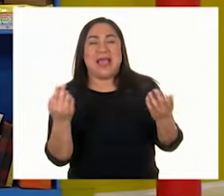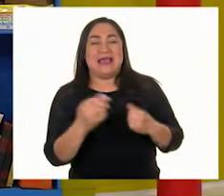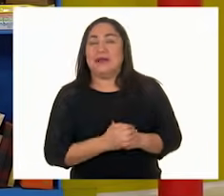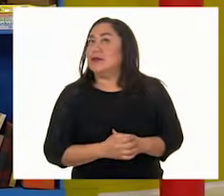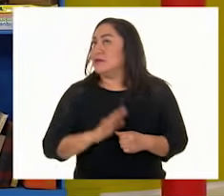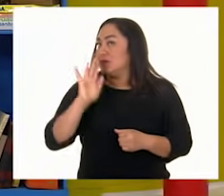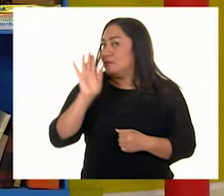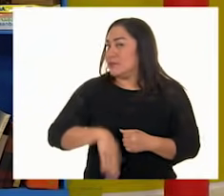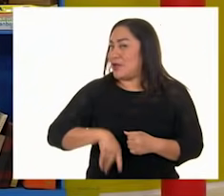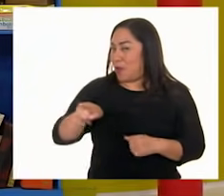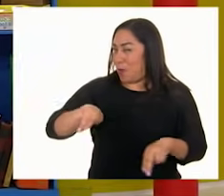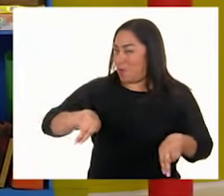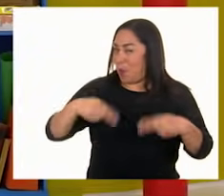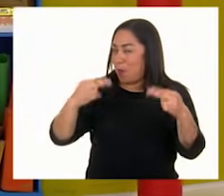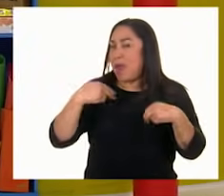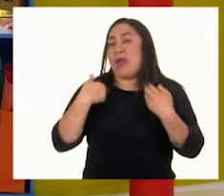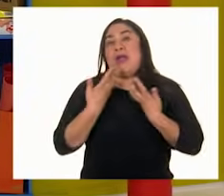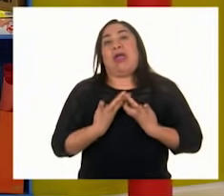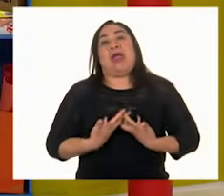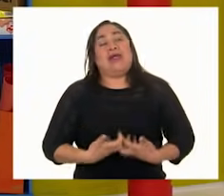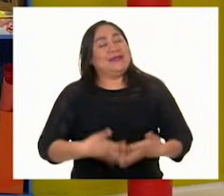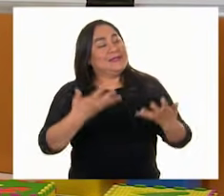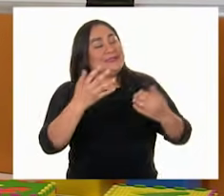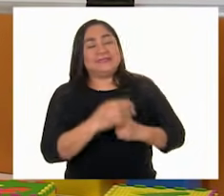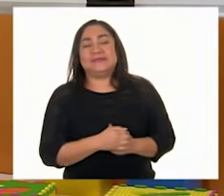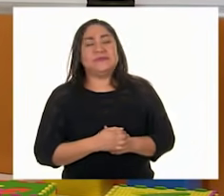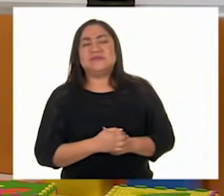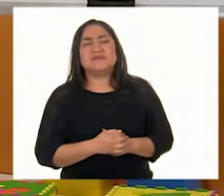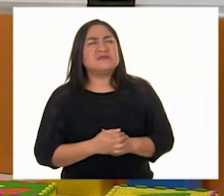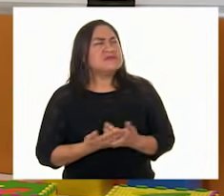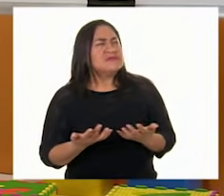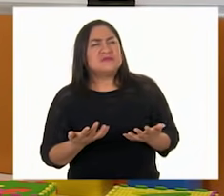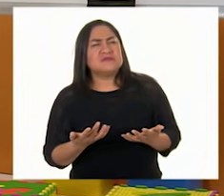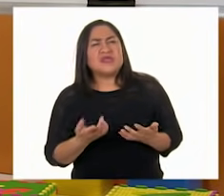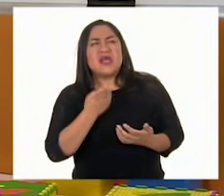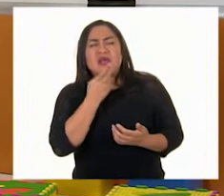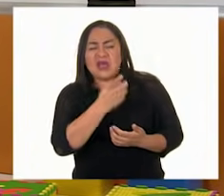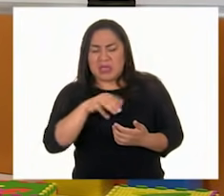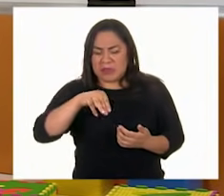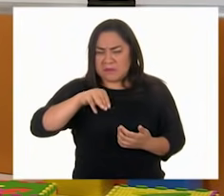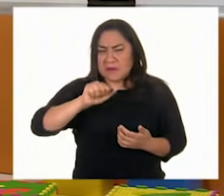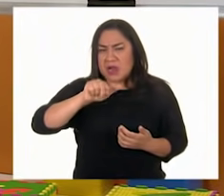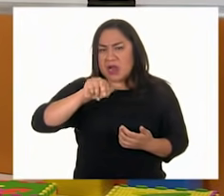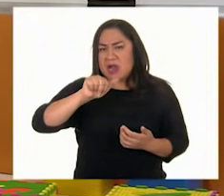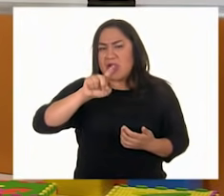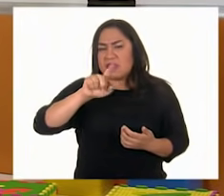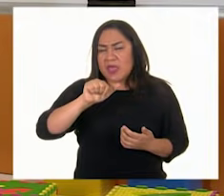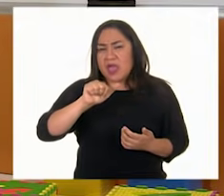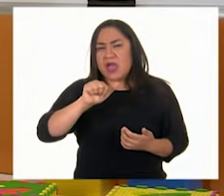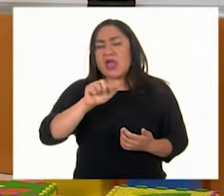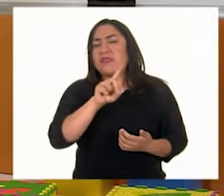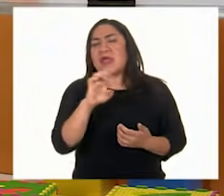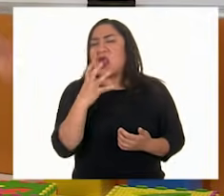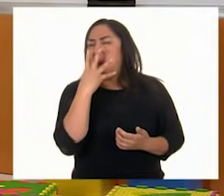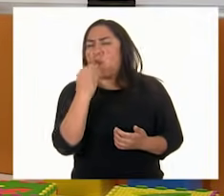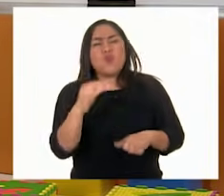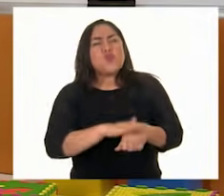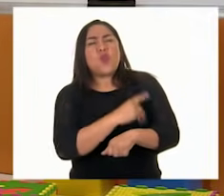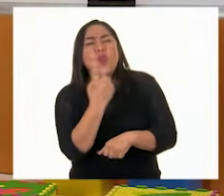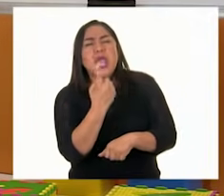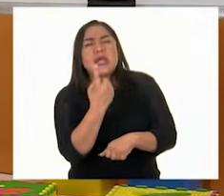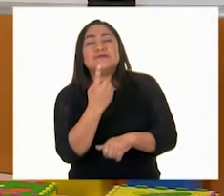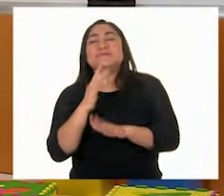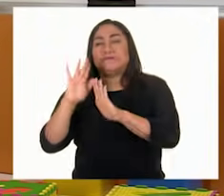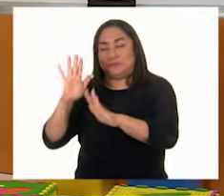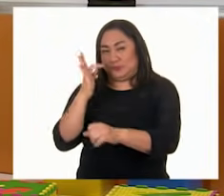sus bromas de lobos, oiga! ¡Ay! ¿Pero por qué dijo manada de lobos? Déjame saludo a mis niños. Por favor. Mis niños